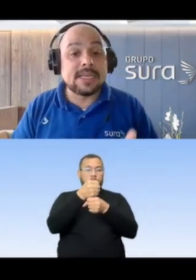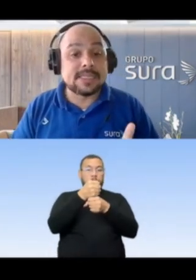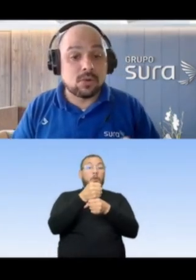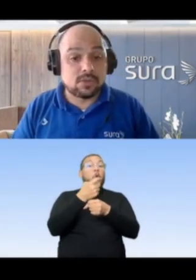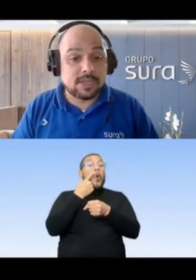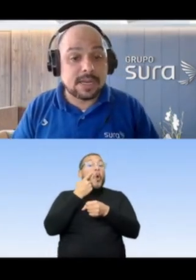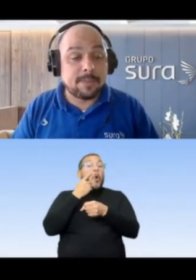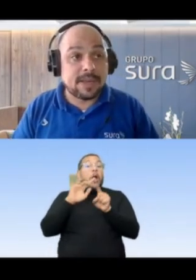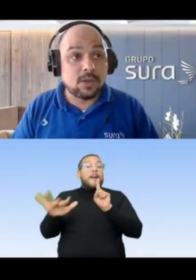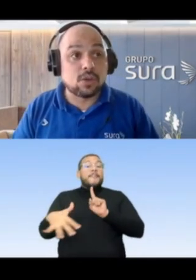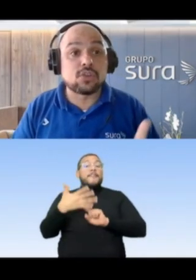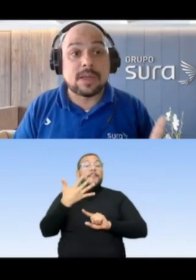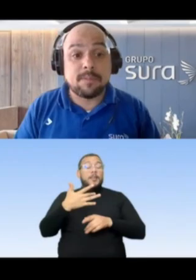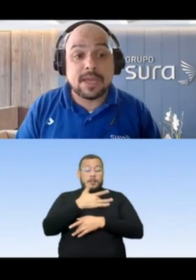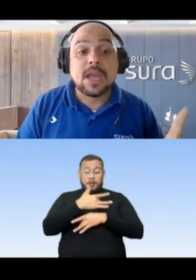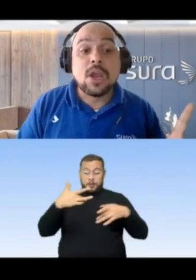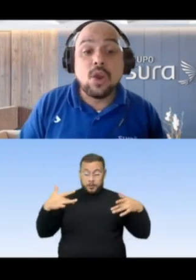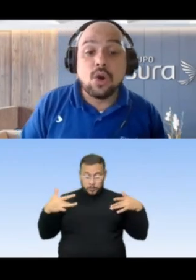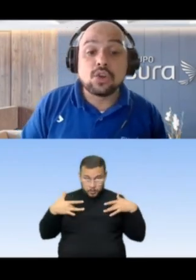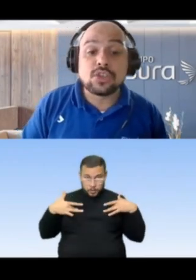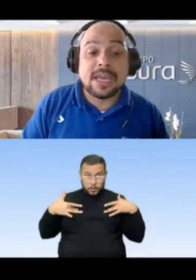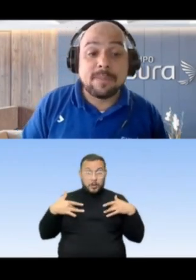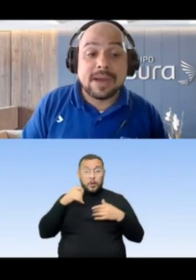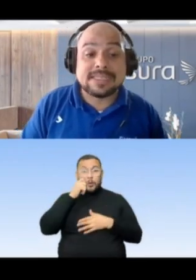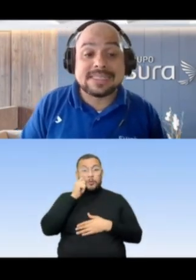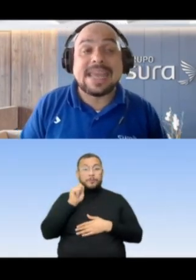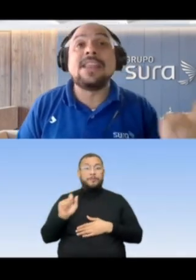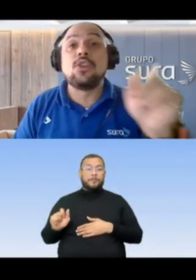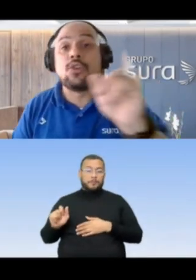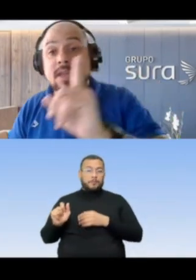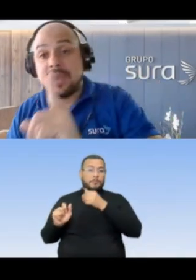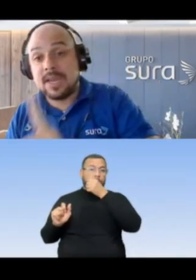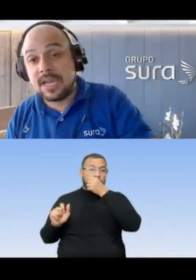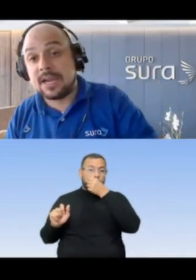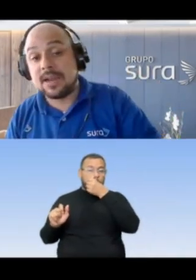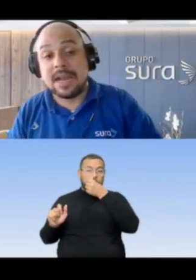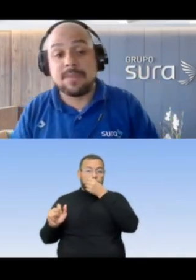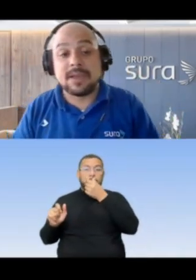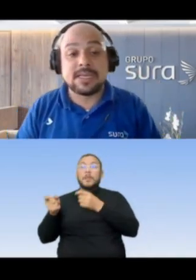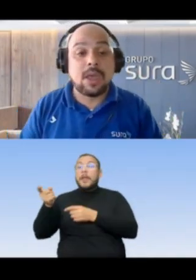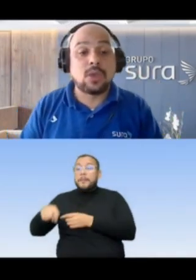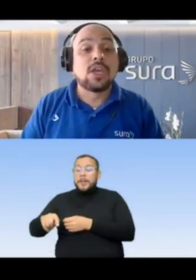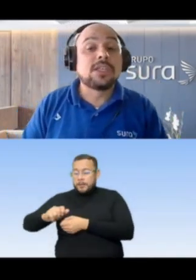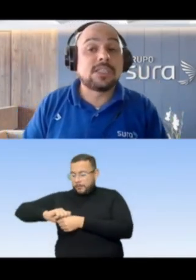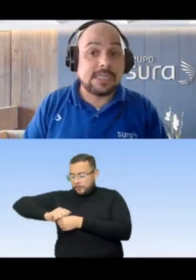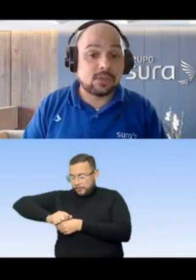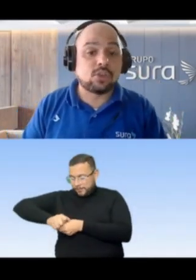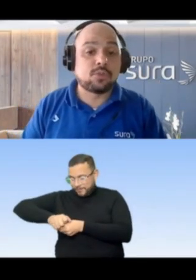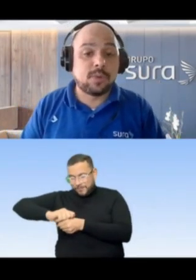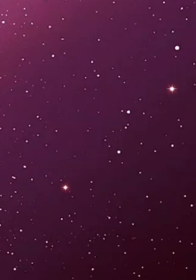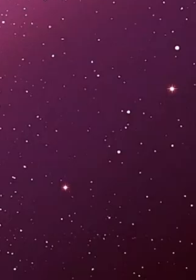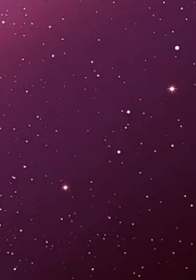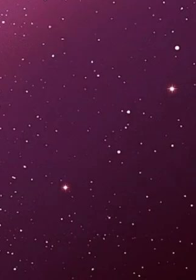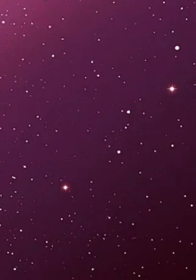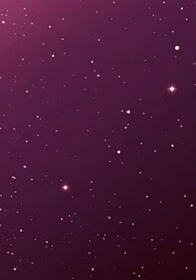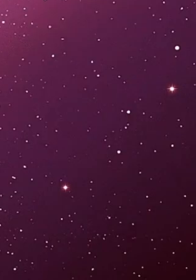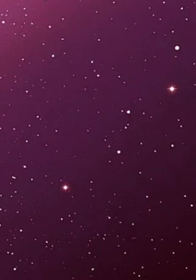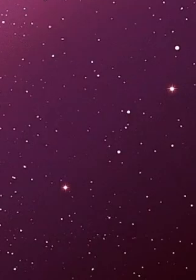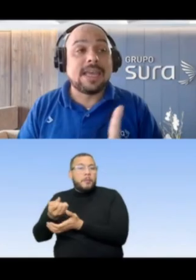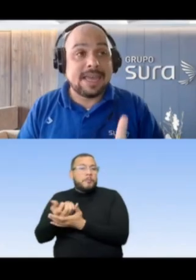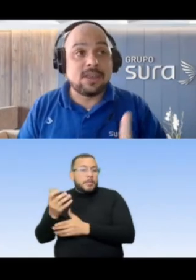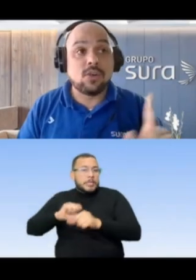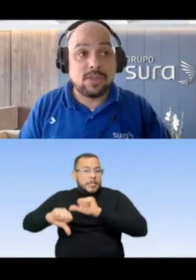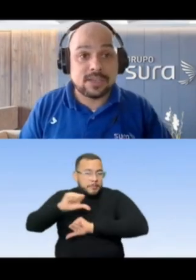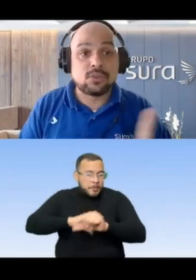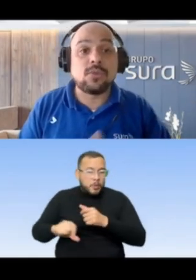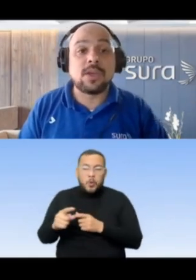humana. Y se consideran peligrosos también los envases en donde venían almacenados ciertos productos